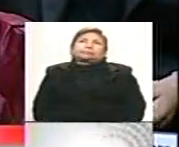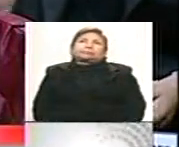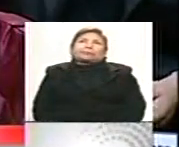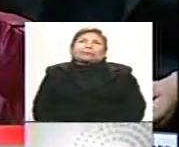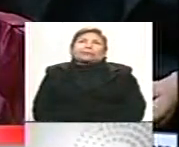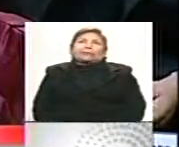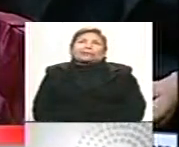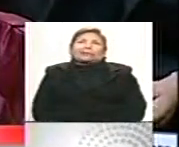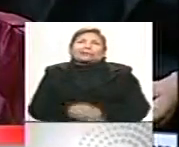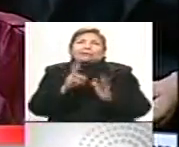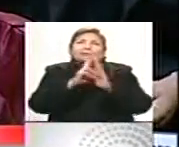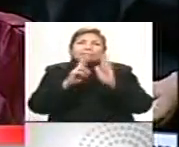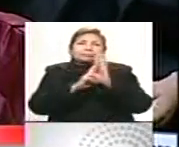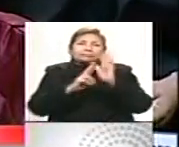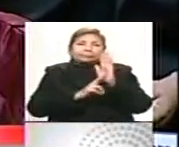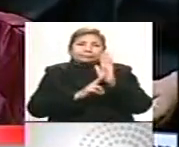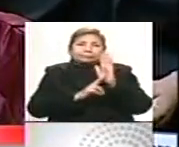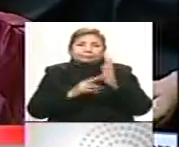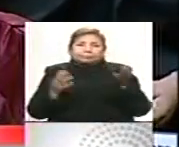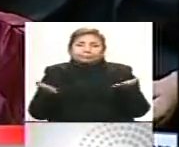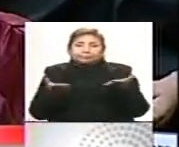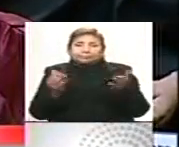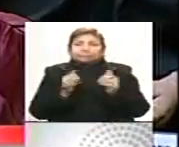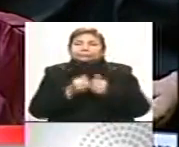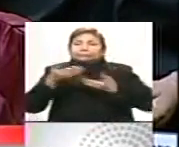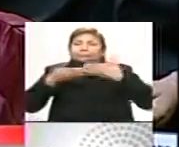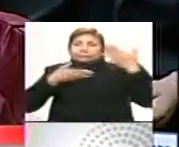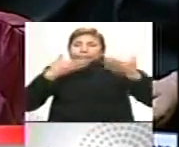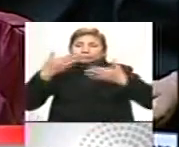A los requisitos que están expresados en la